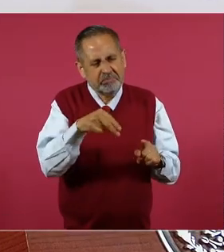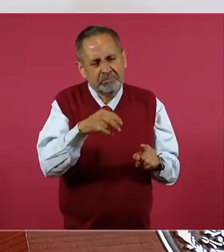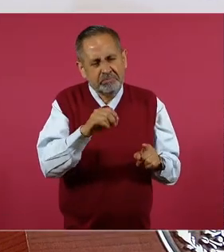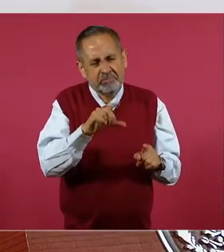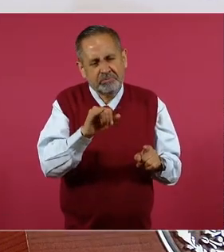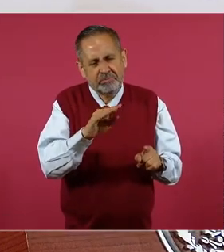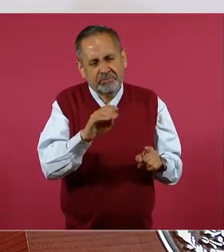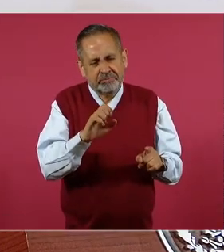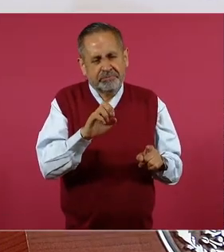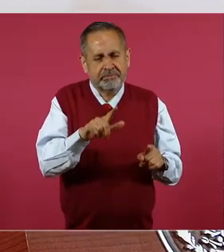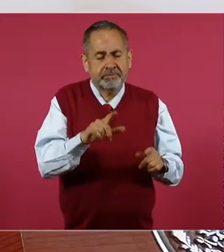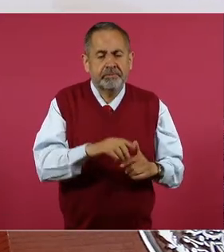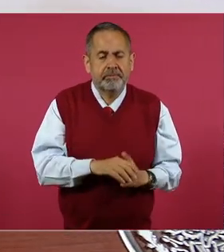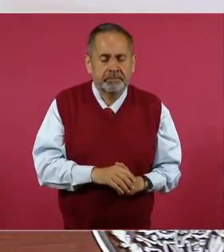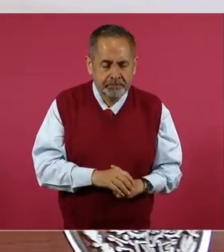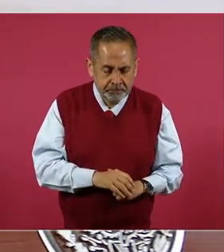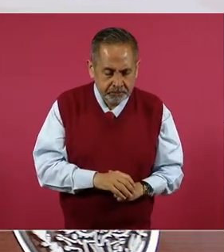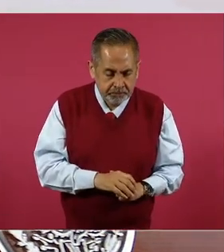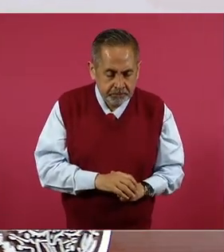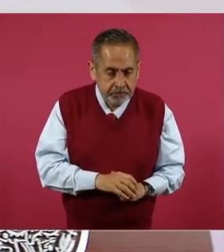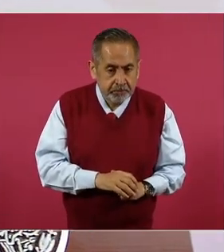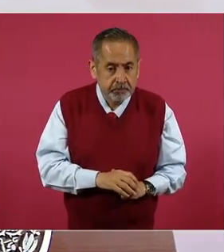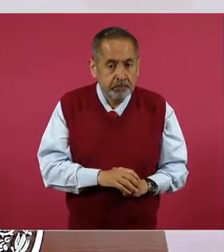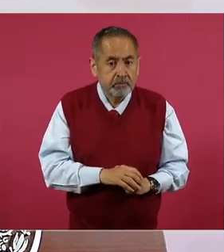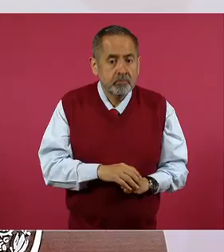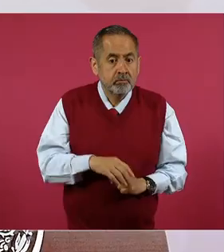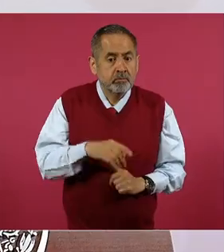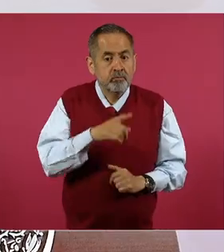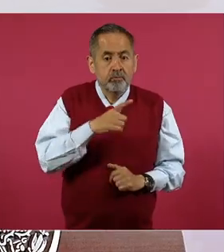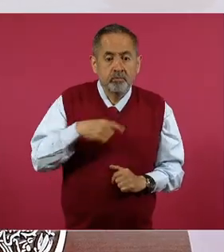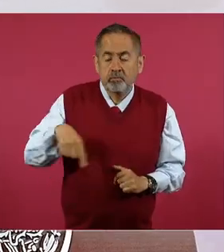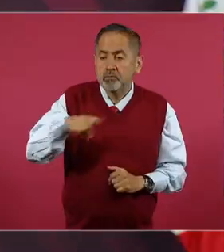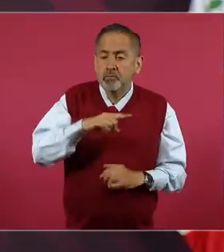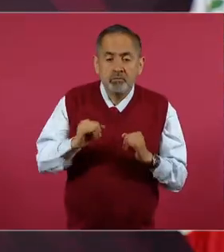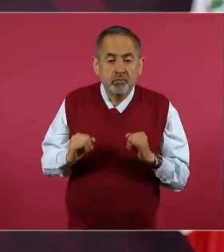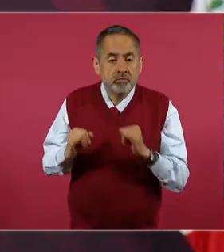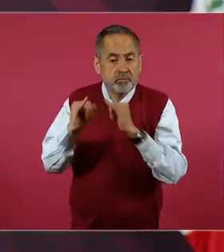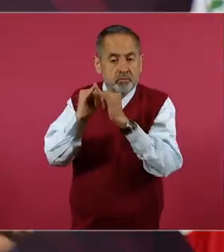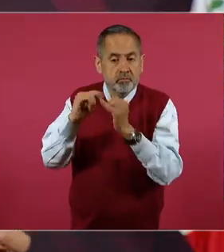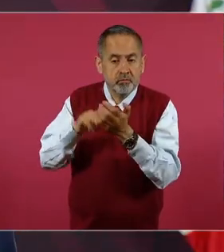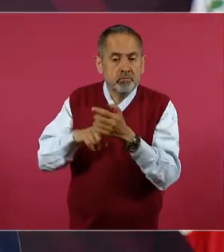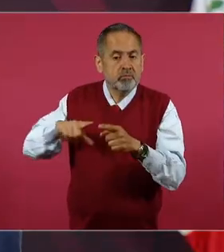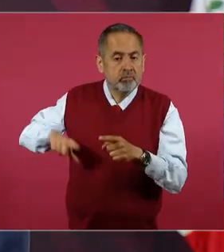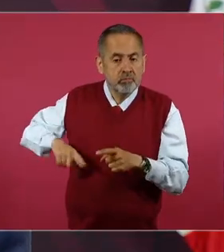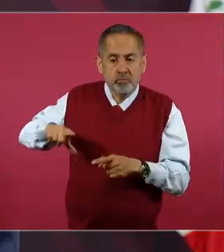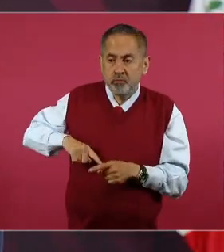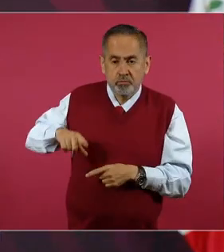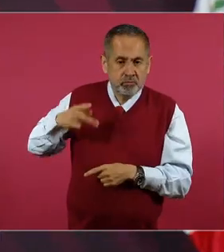y se fueron debilitando las instituciones públicas, todas,